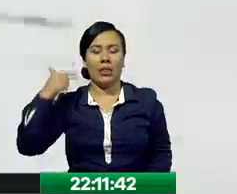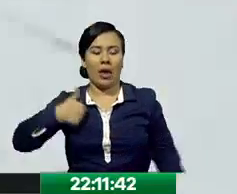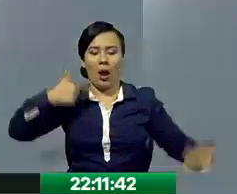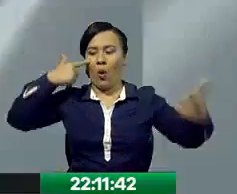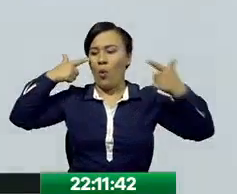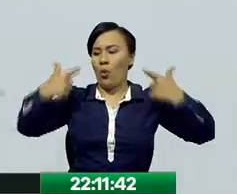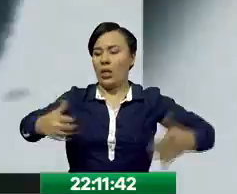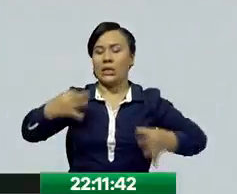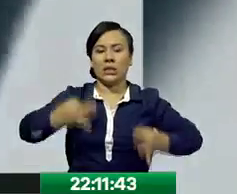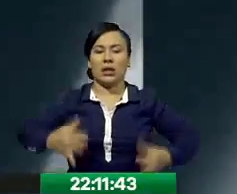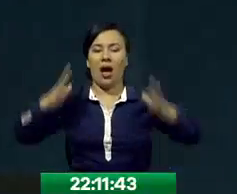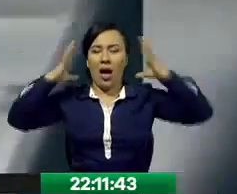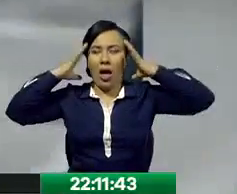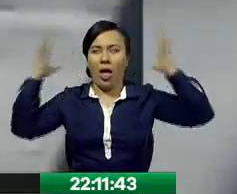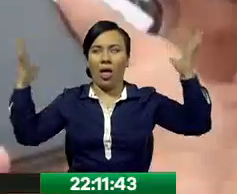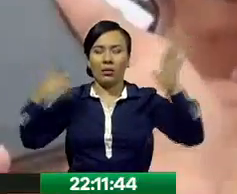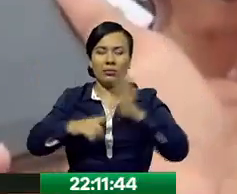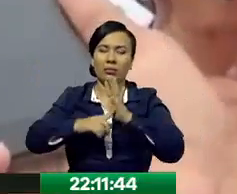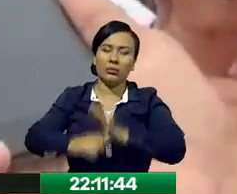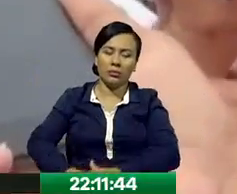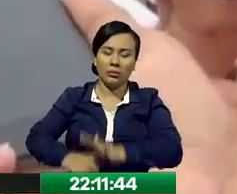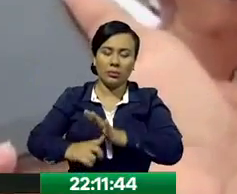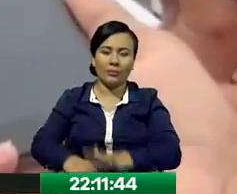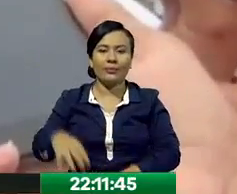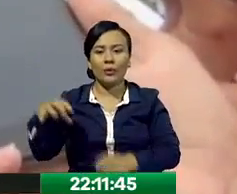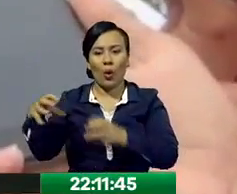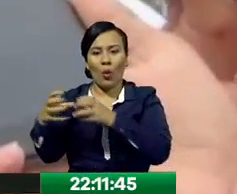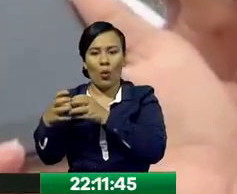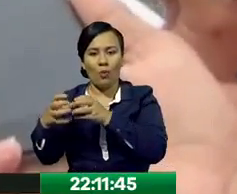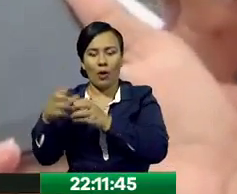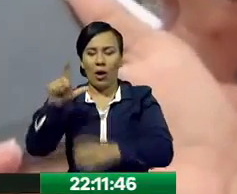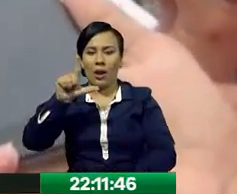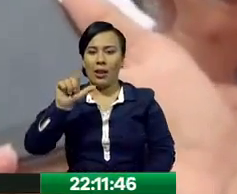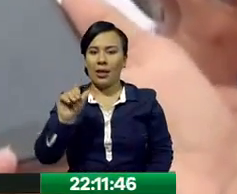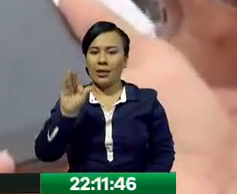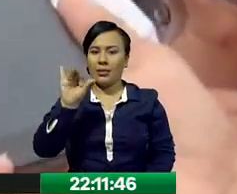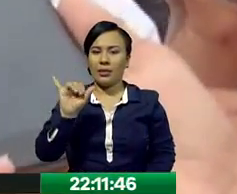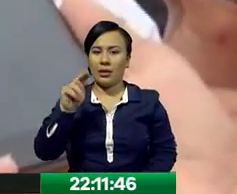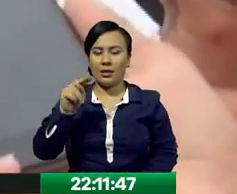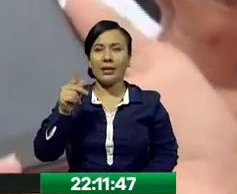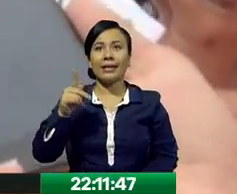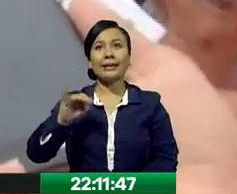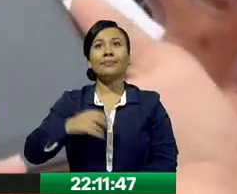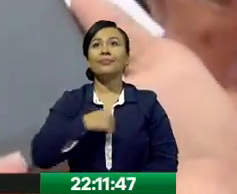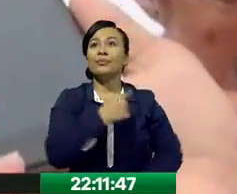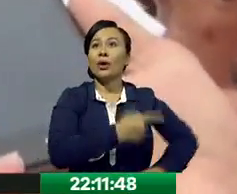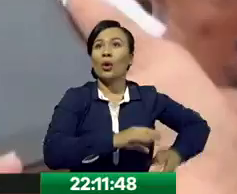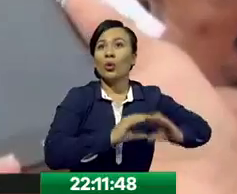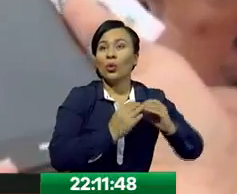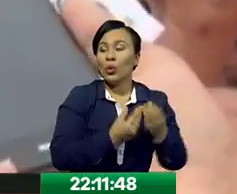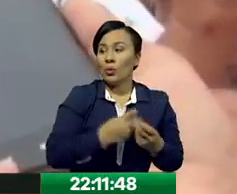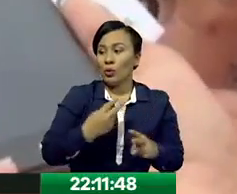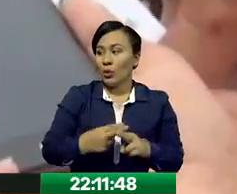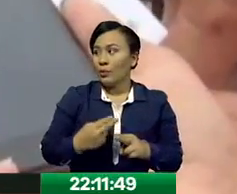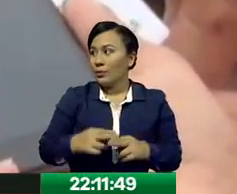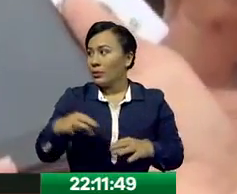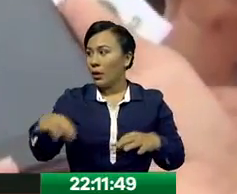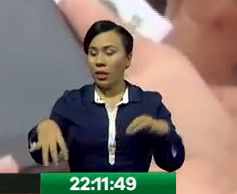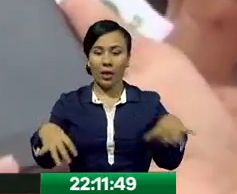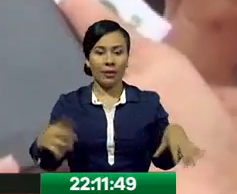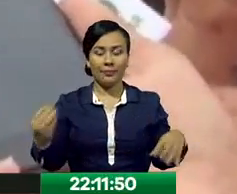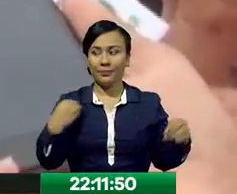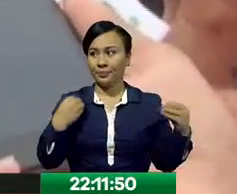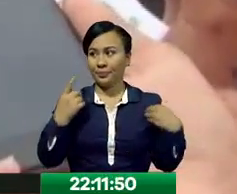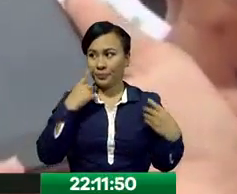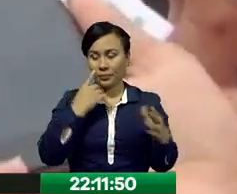se cansaron de supuestas extorsiones. La banda Latin Kings, hay una sola banda que está identificada, son las personas que existe